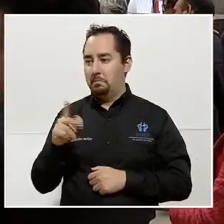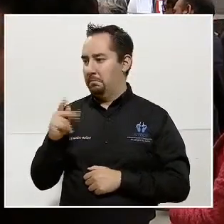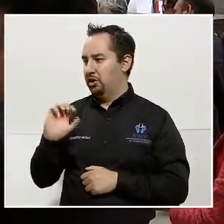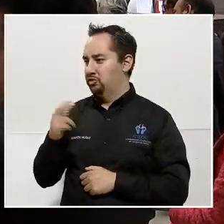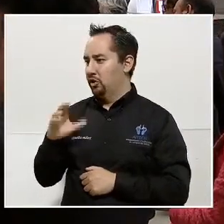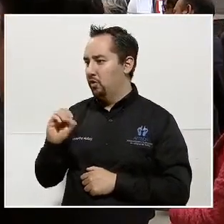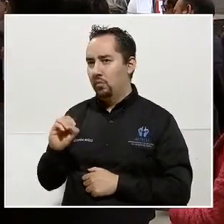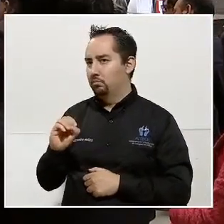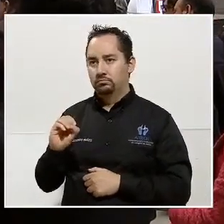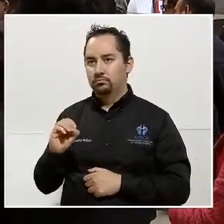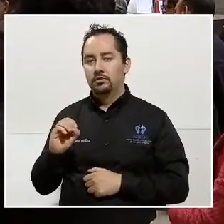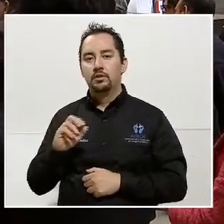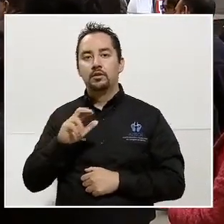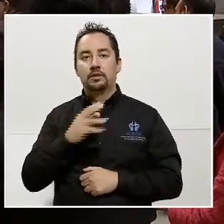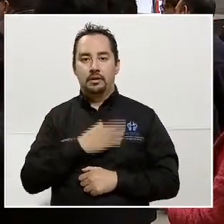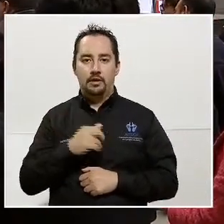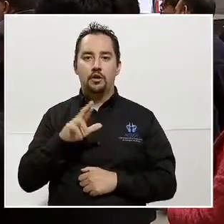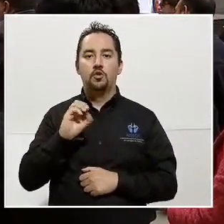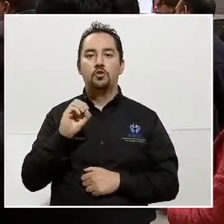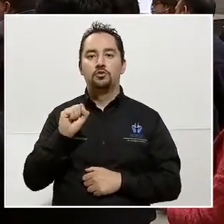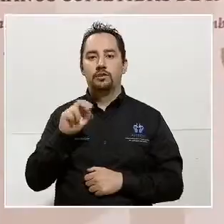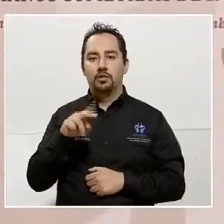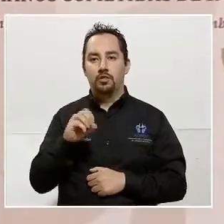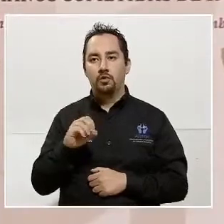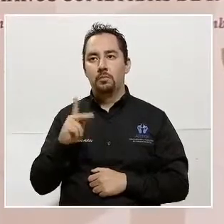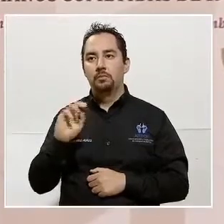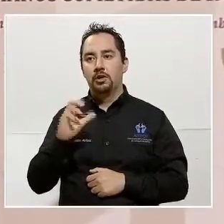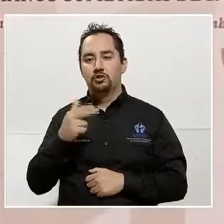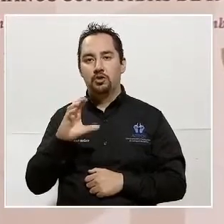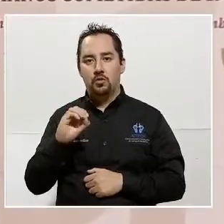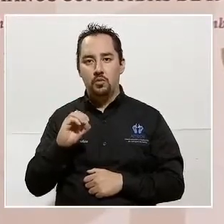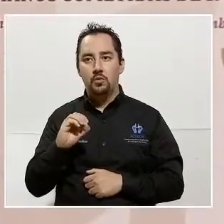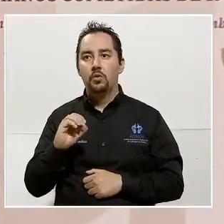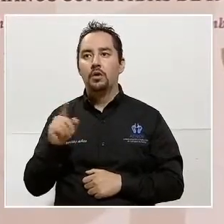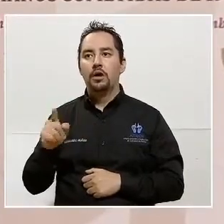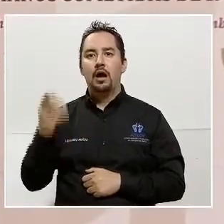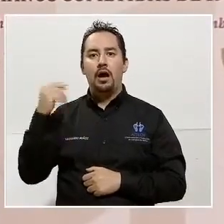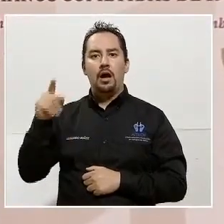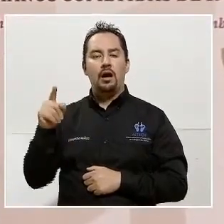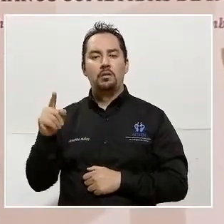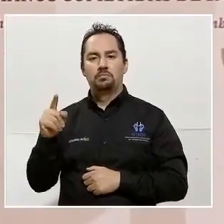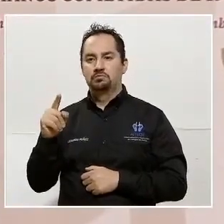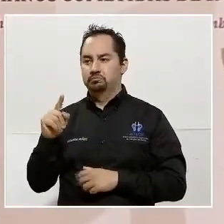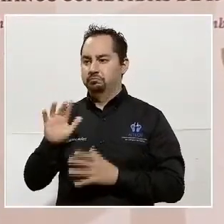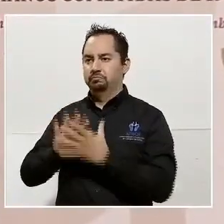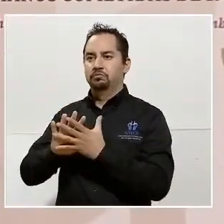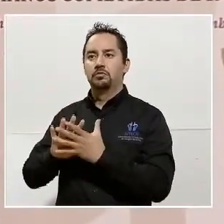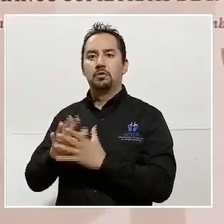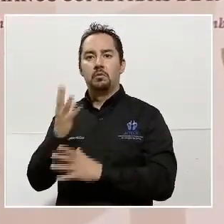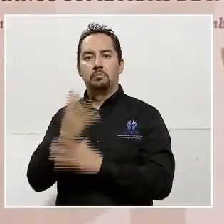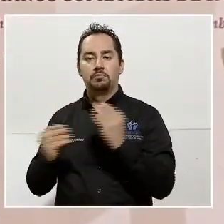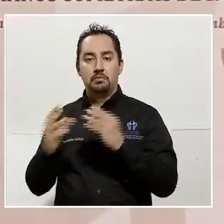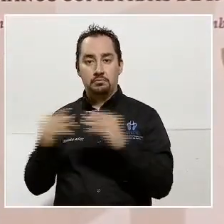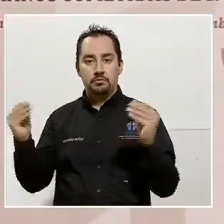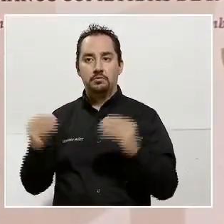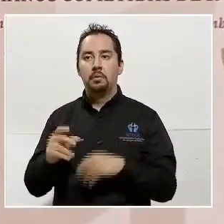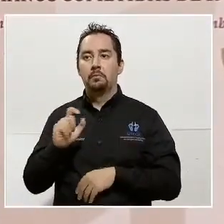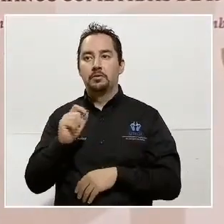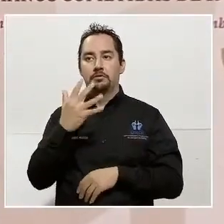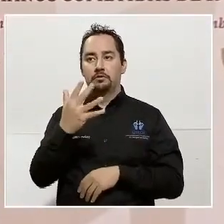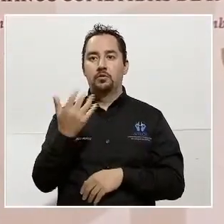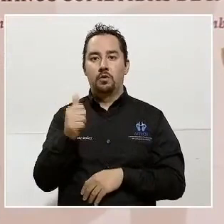hija de Rosendo Radilla Pacheco, quien fue detenido desaparecido el 25 de agosto